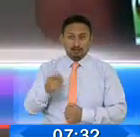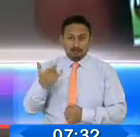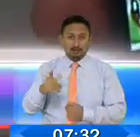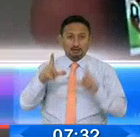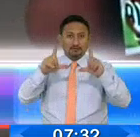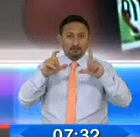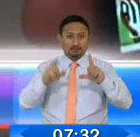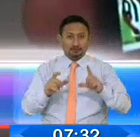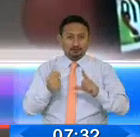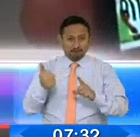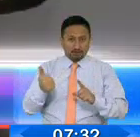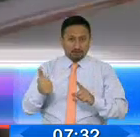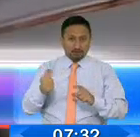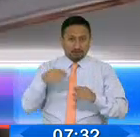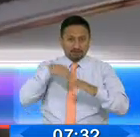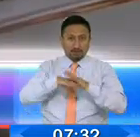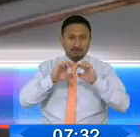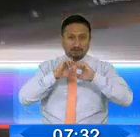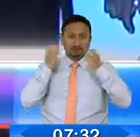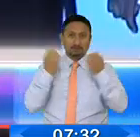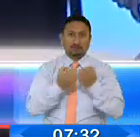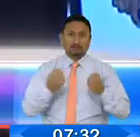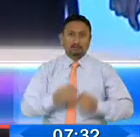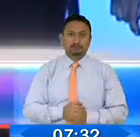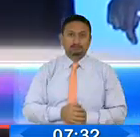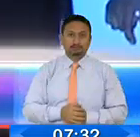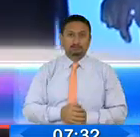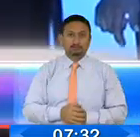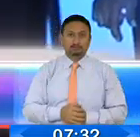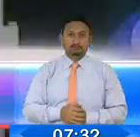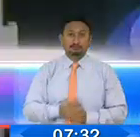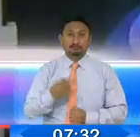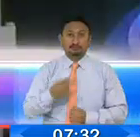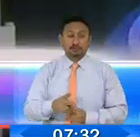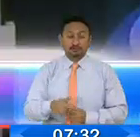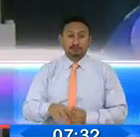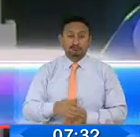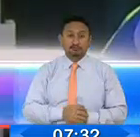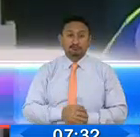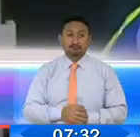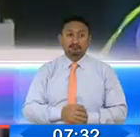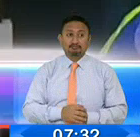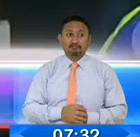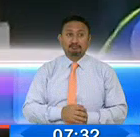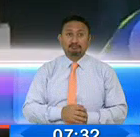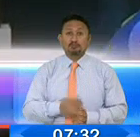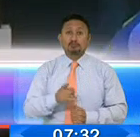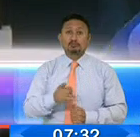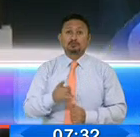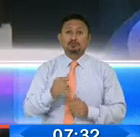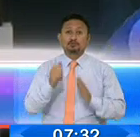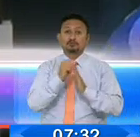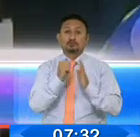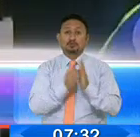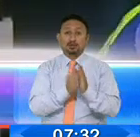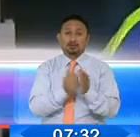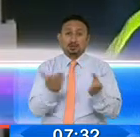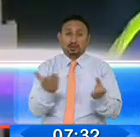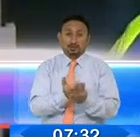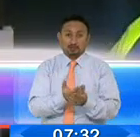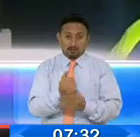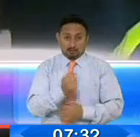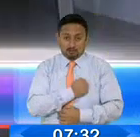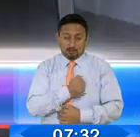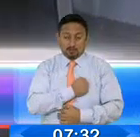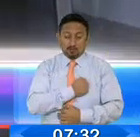encuentran las fotografías que se tomaron al interior del estadio, asimismo una agenda que pertenece a los directivos del Barcelona